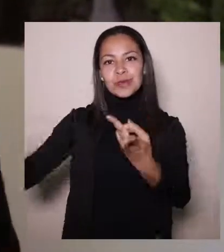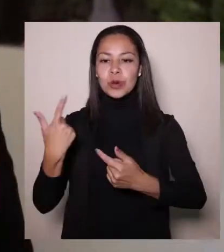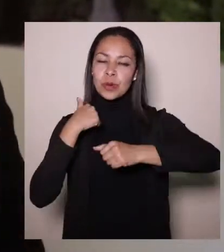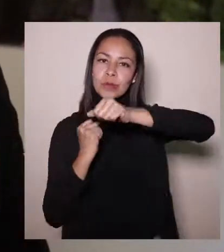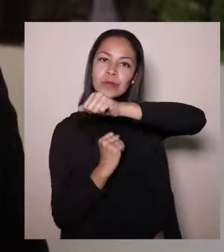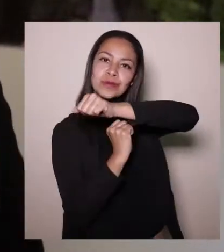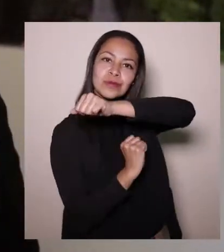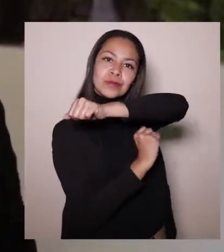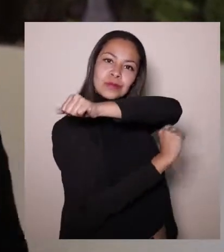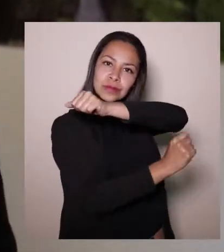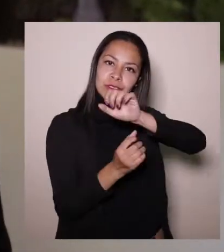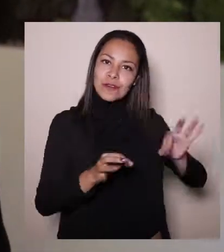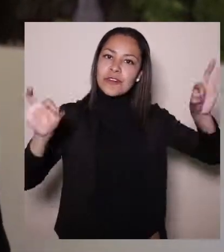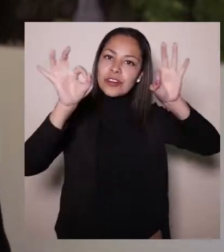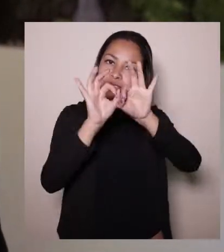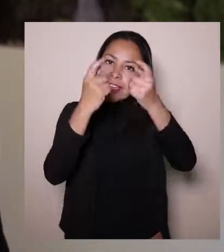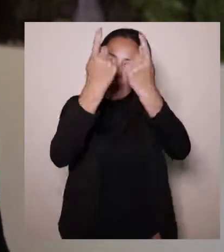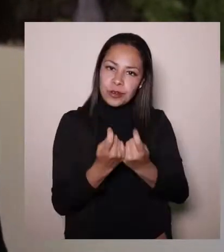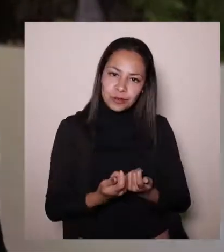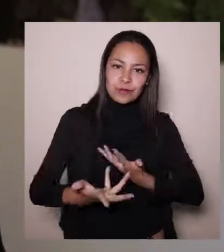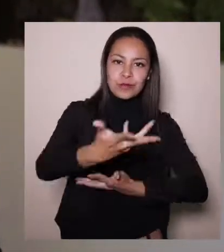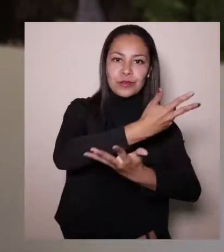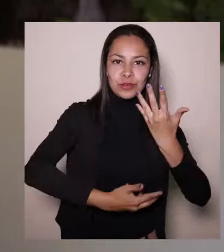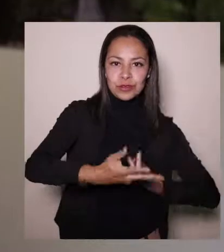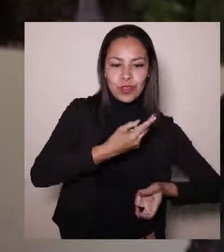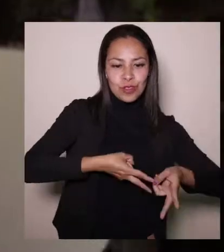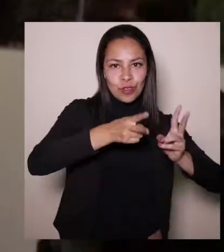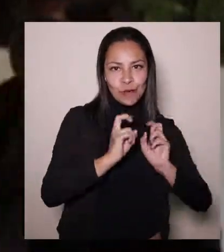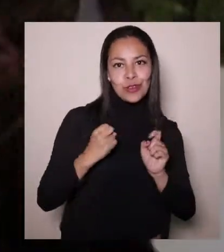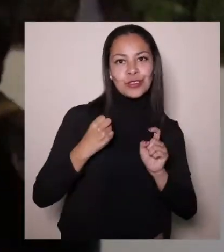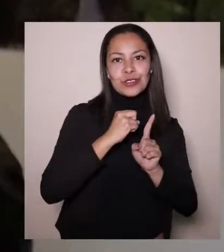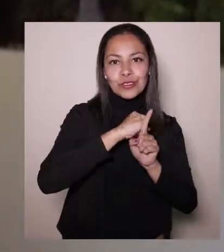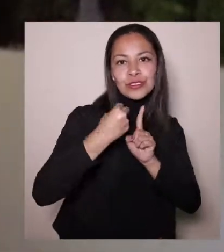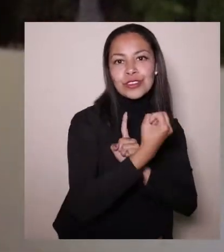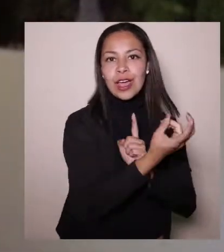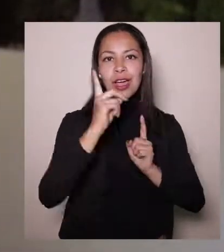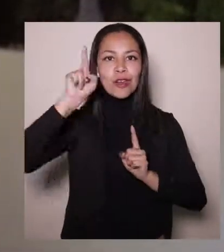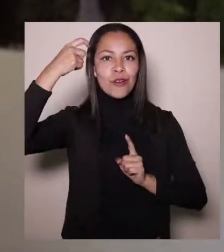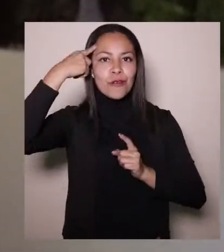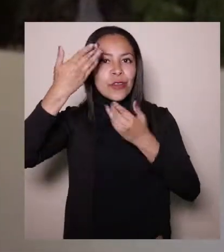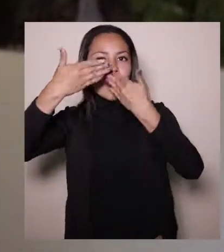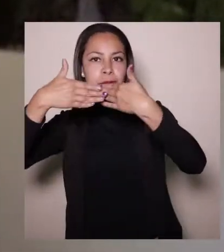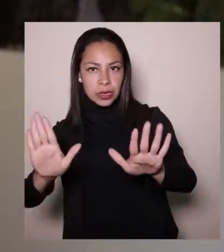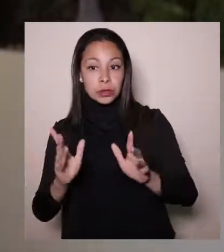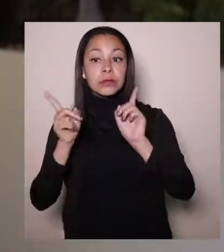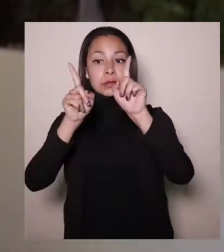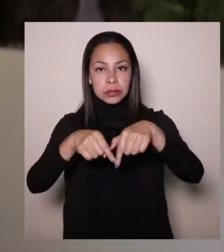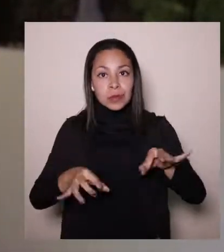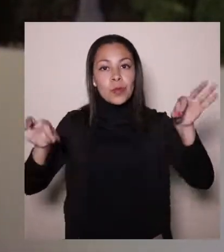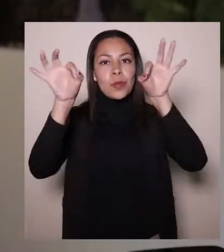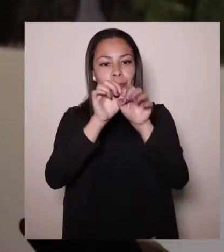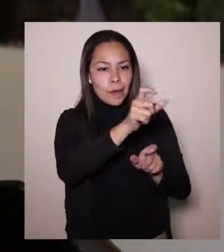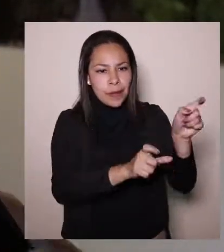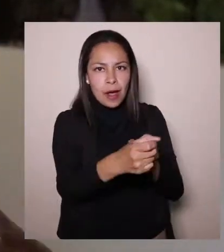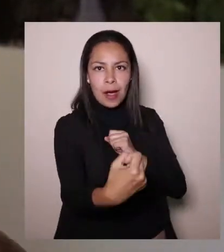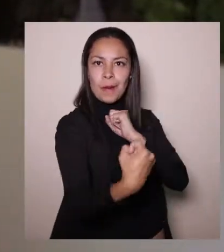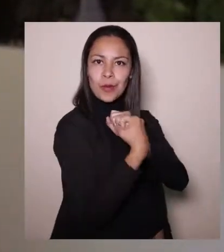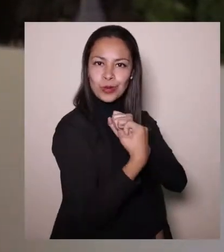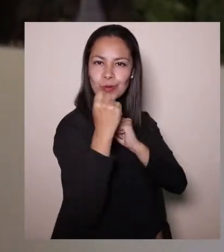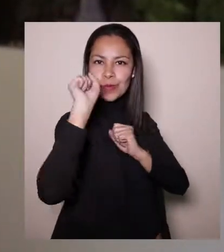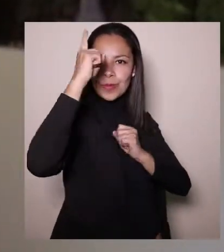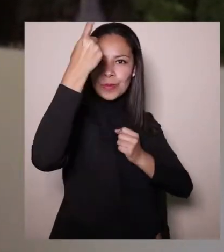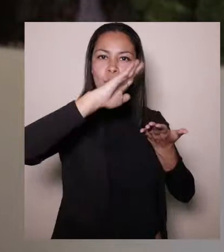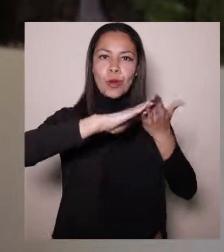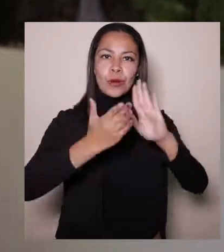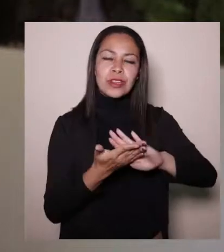Dirección de Turismo y nuestro pilar fundamental, que es economía colaborativa, al lado de innovación social, de gobierno abierto. Pero esto no sería nada sin el apoyo de